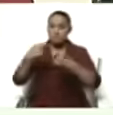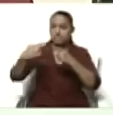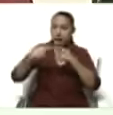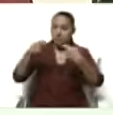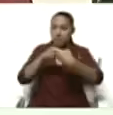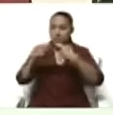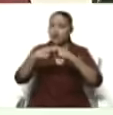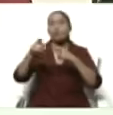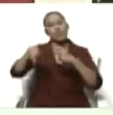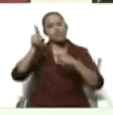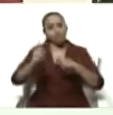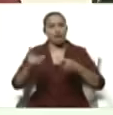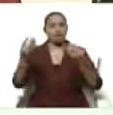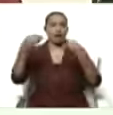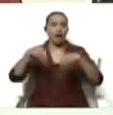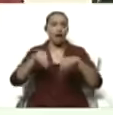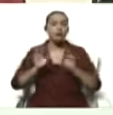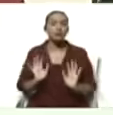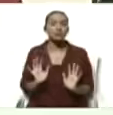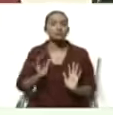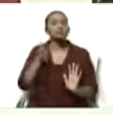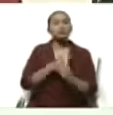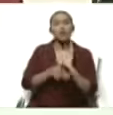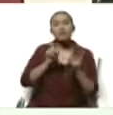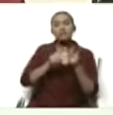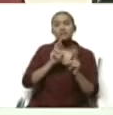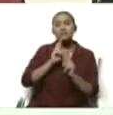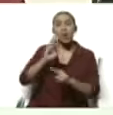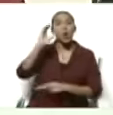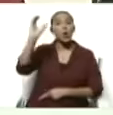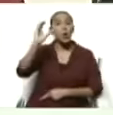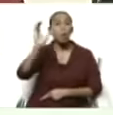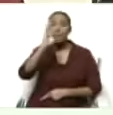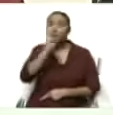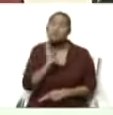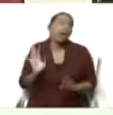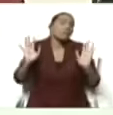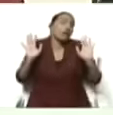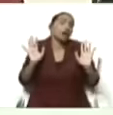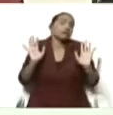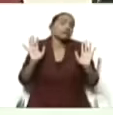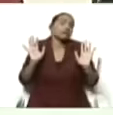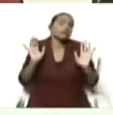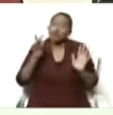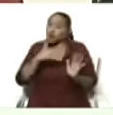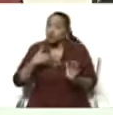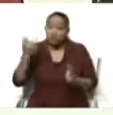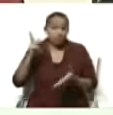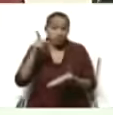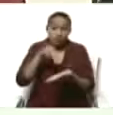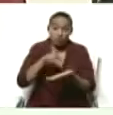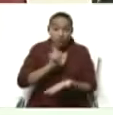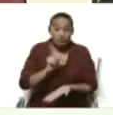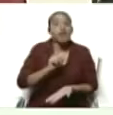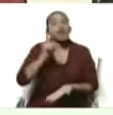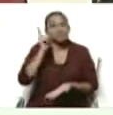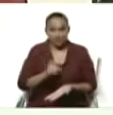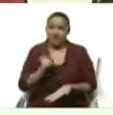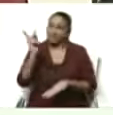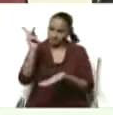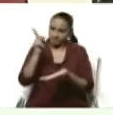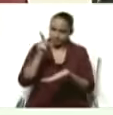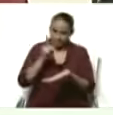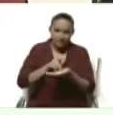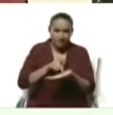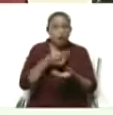ellas con respecto a Colombia y Brasil ellos se lo pierden deberían venir para que vean Cómo se hace una elección para que vayan